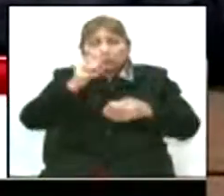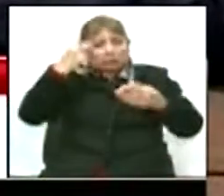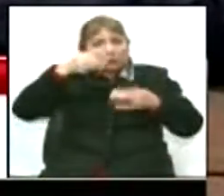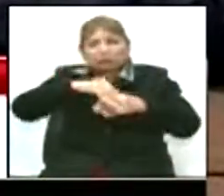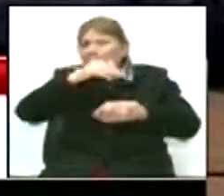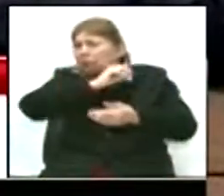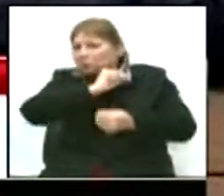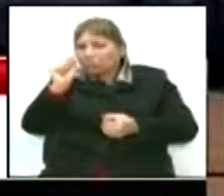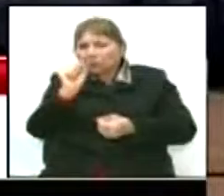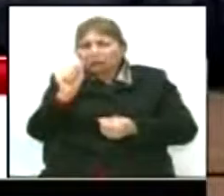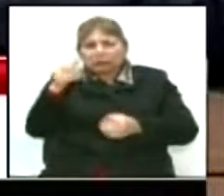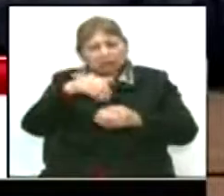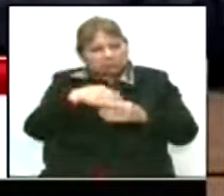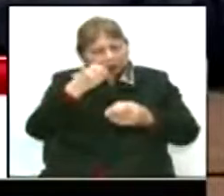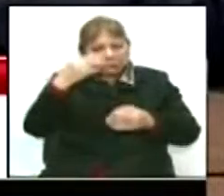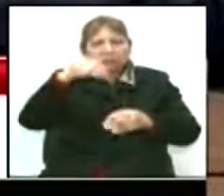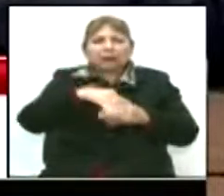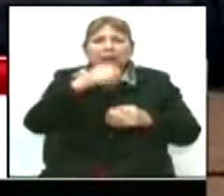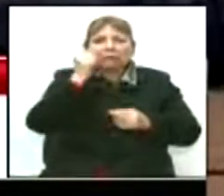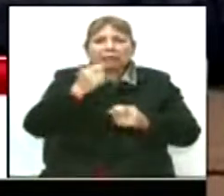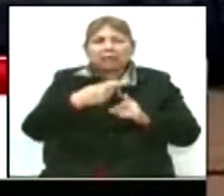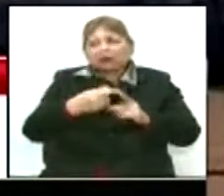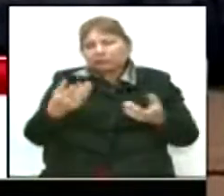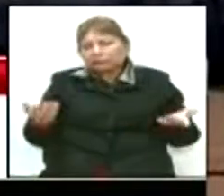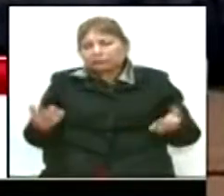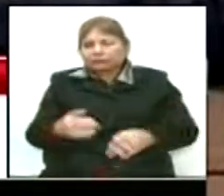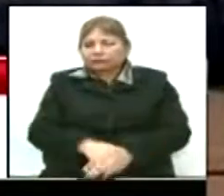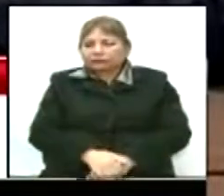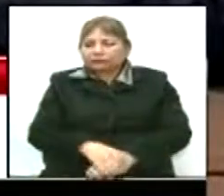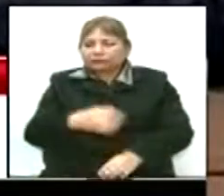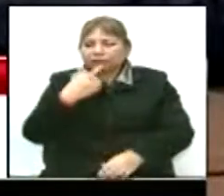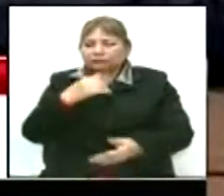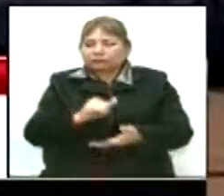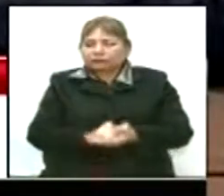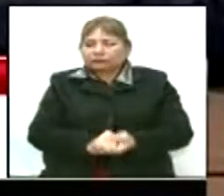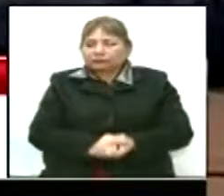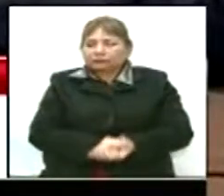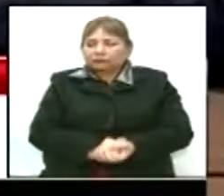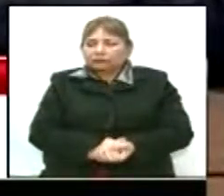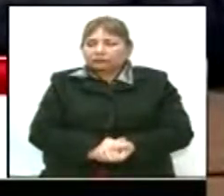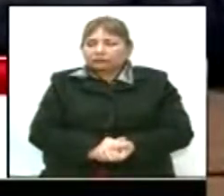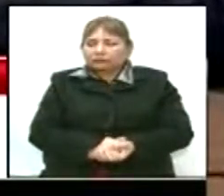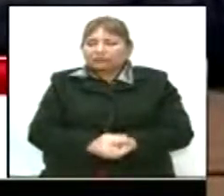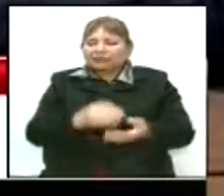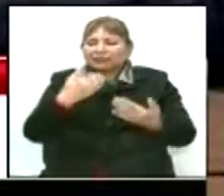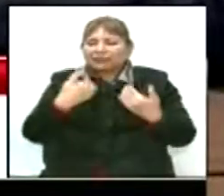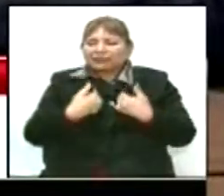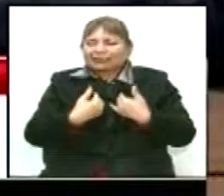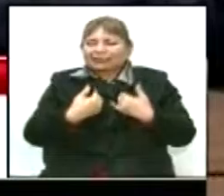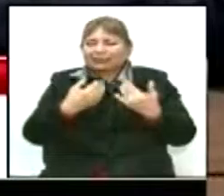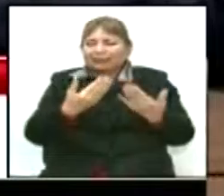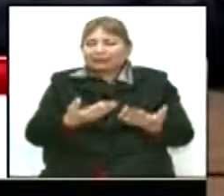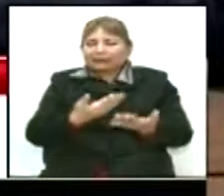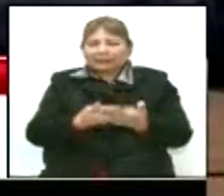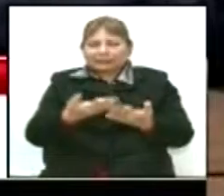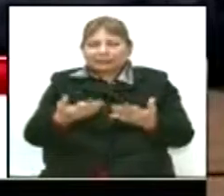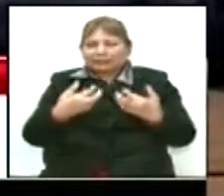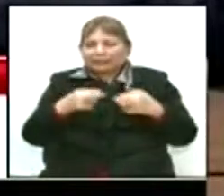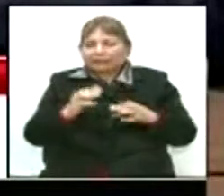en contra. Si están a favor, que voten a favor. De eso se trata. Yo creo que se tiene que llevar el asunto de esa manera,